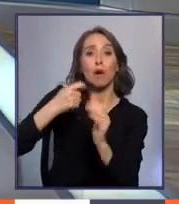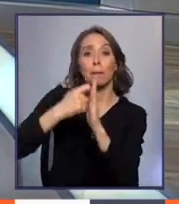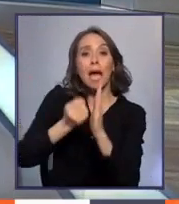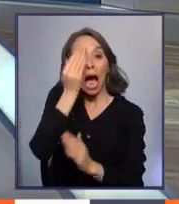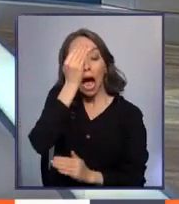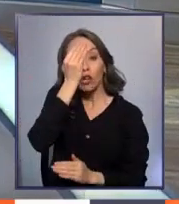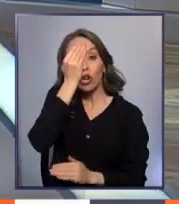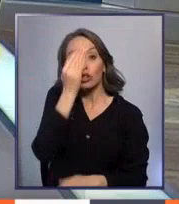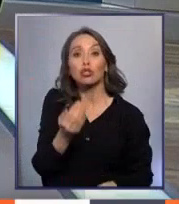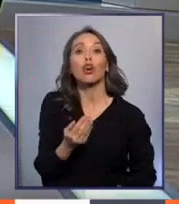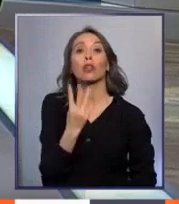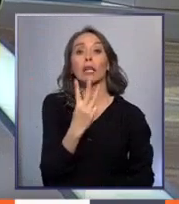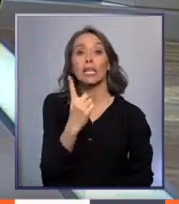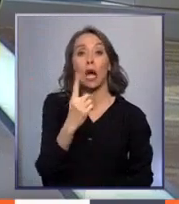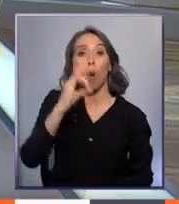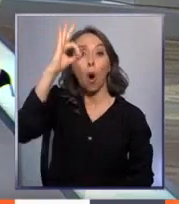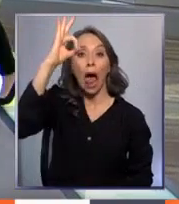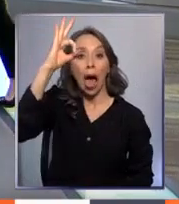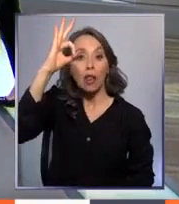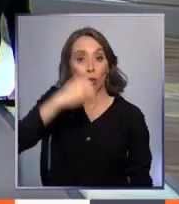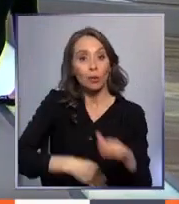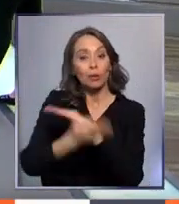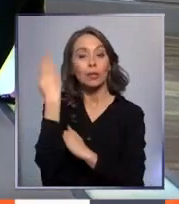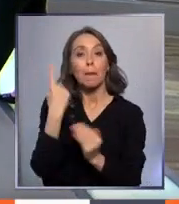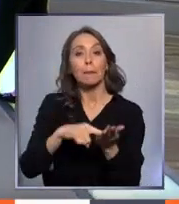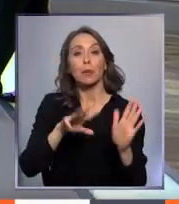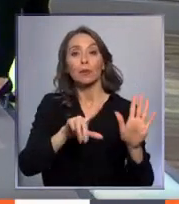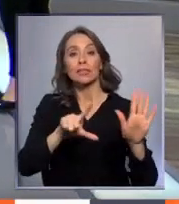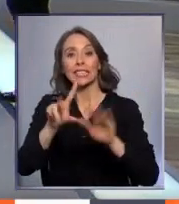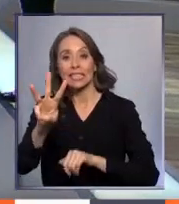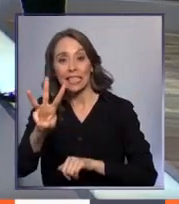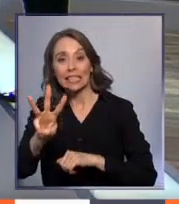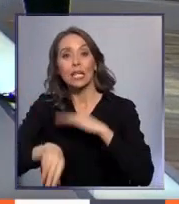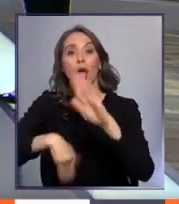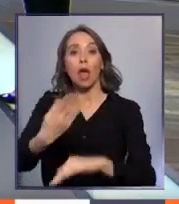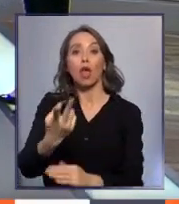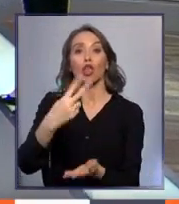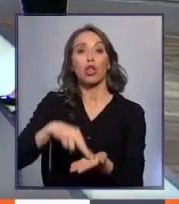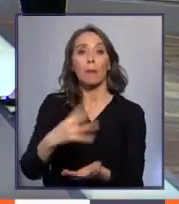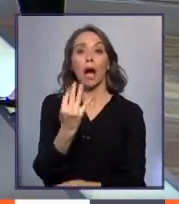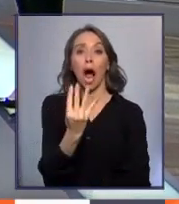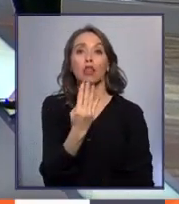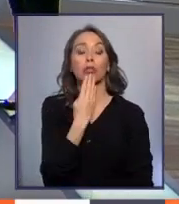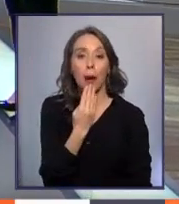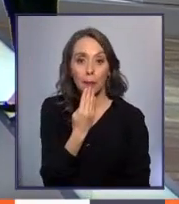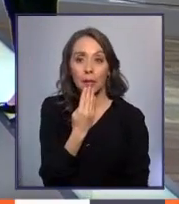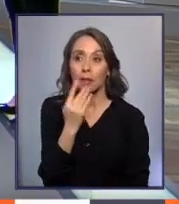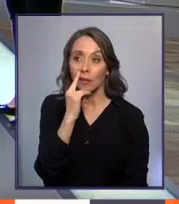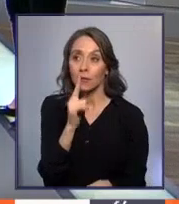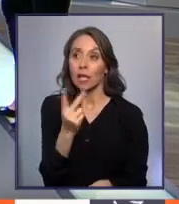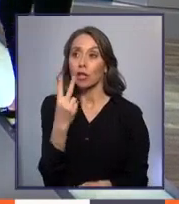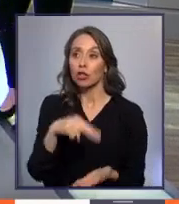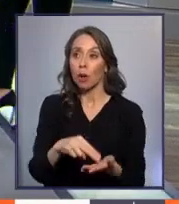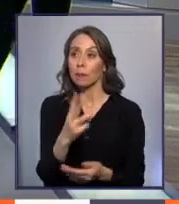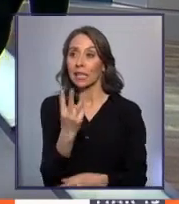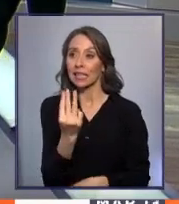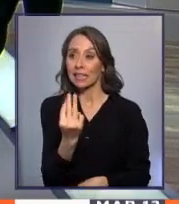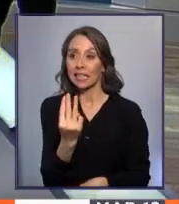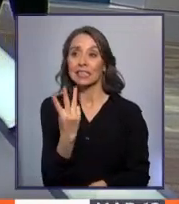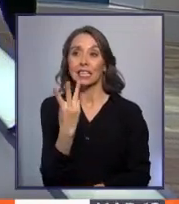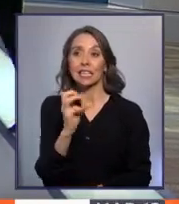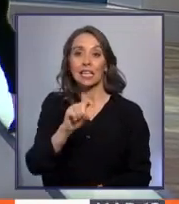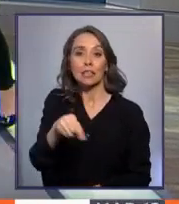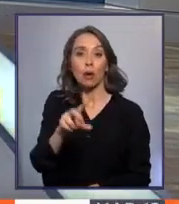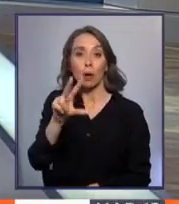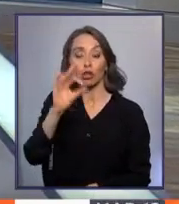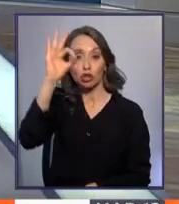ha llegado hasta los 31 grados en el año 73 y también en el año 2014. También vemos el 2003 ahí con 30,8,